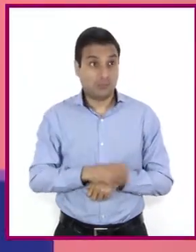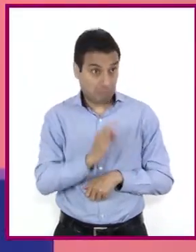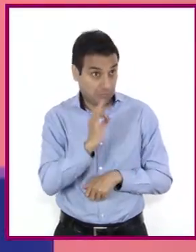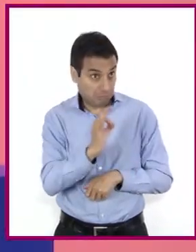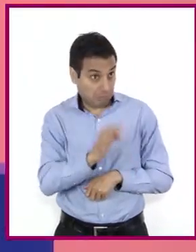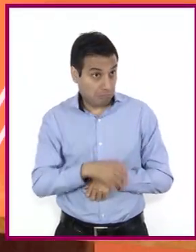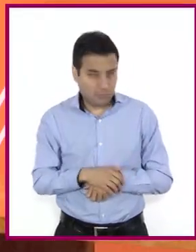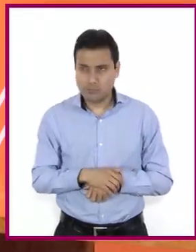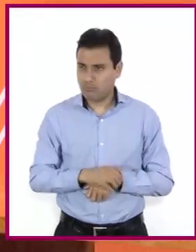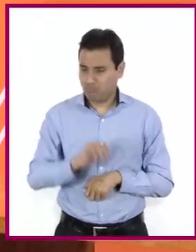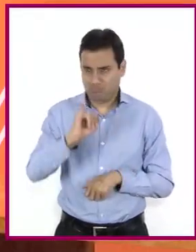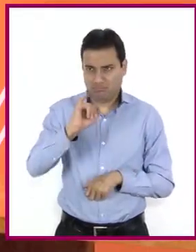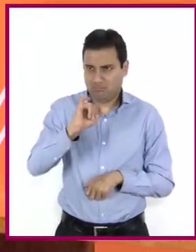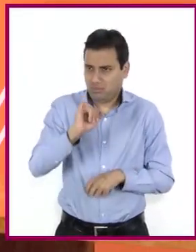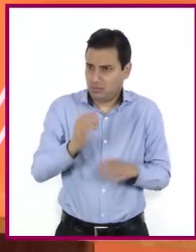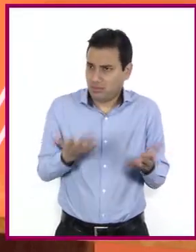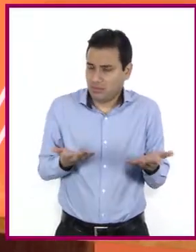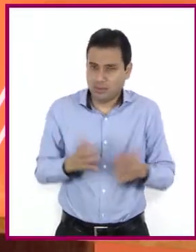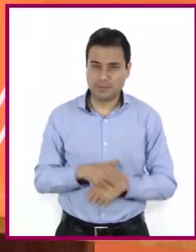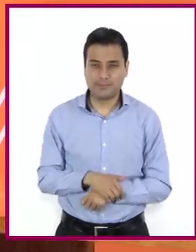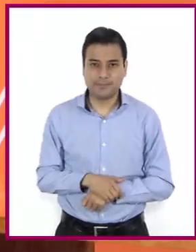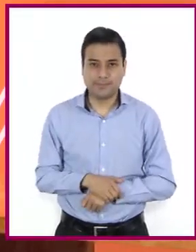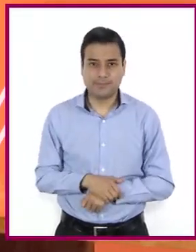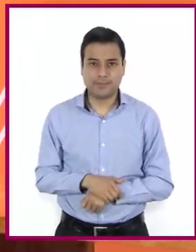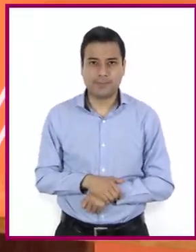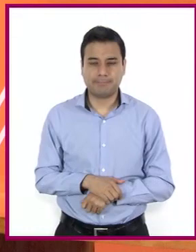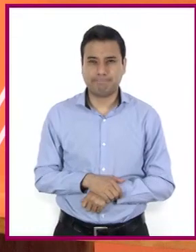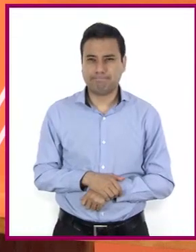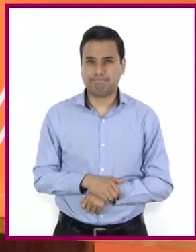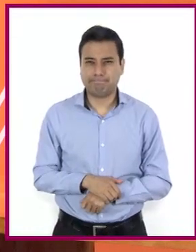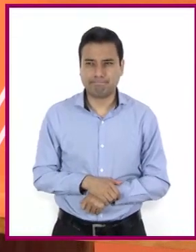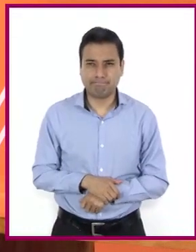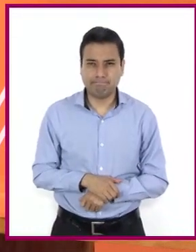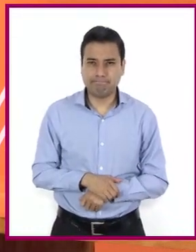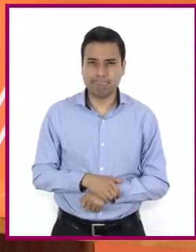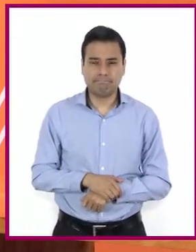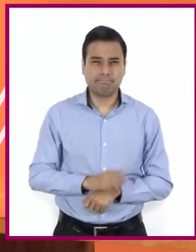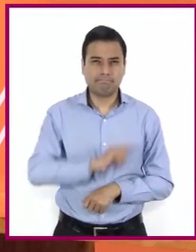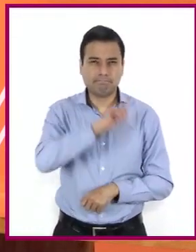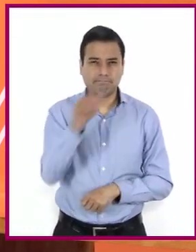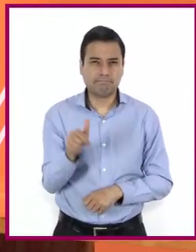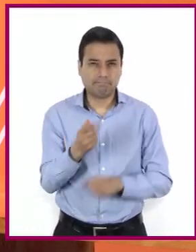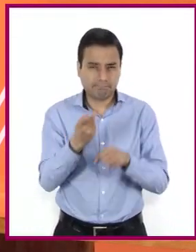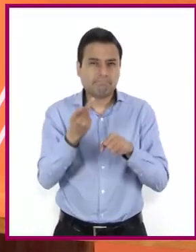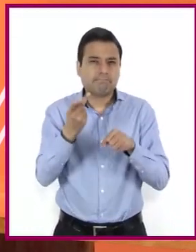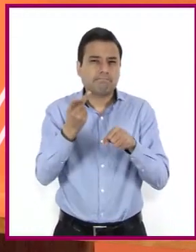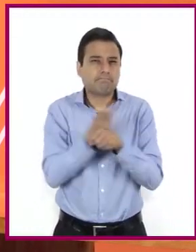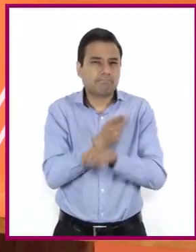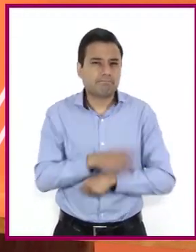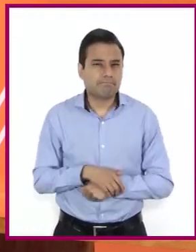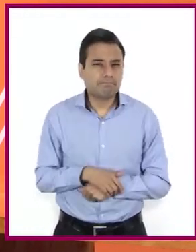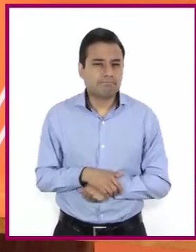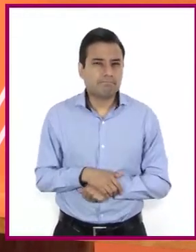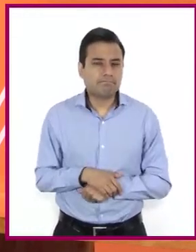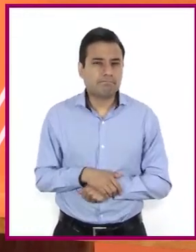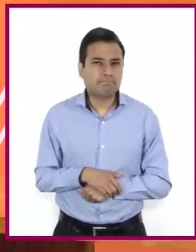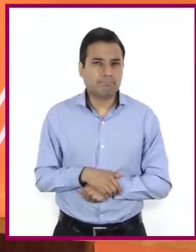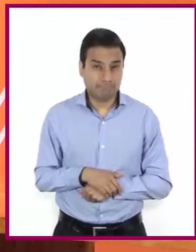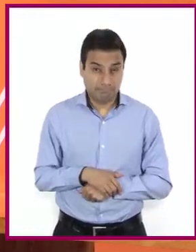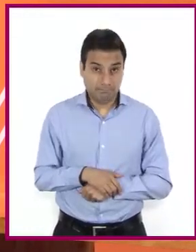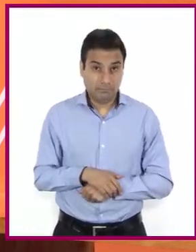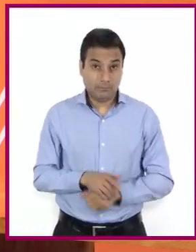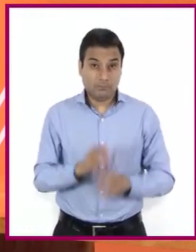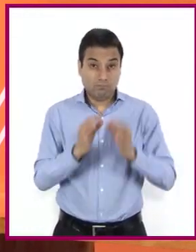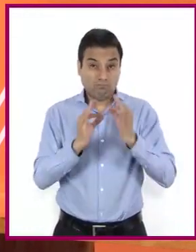¡Claro! Muy bien. ¿Y qué resultados obtuvieron al momento de evaluar? ¿Pudieron ver si